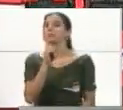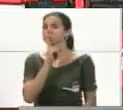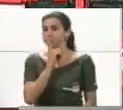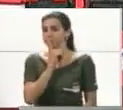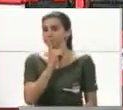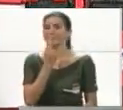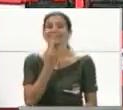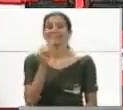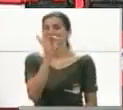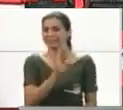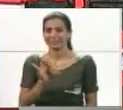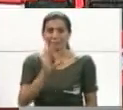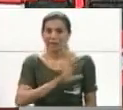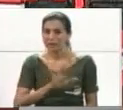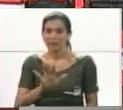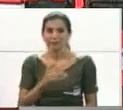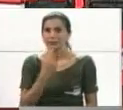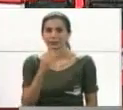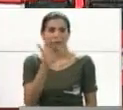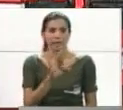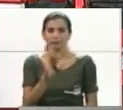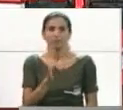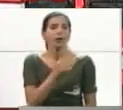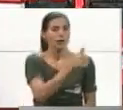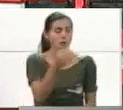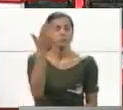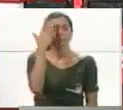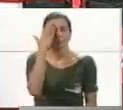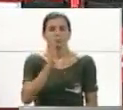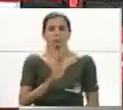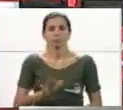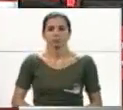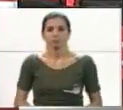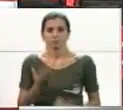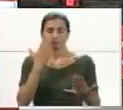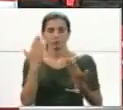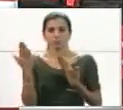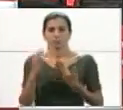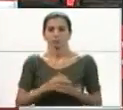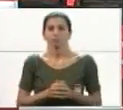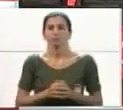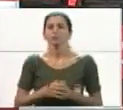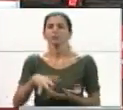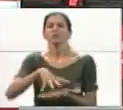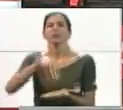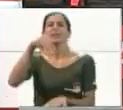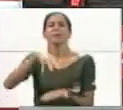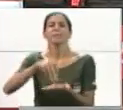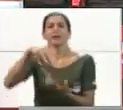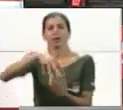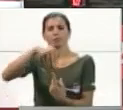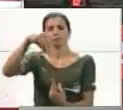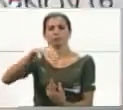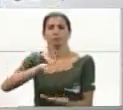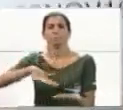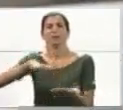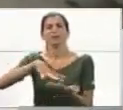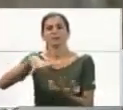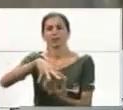Por eso digo que ellos, cada quien en su cuenta. Vean esto, esto lo pusieron allá en la Plaza Altamira, esto, ¿eh? ¿Dónde es esto? ¿En la Plaza